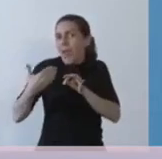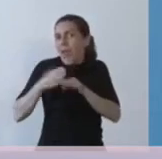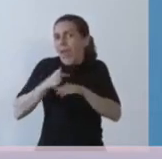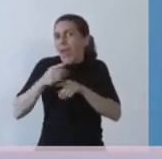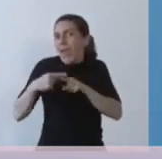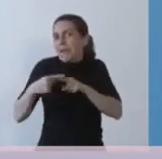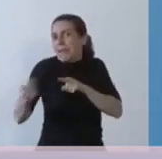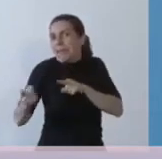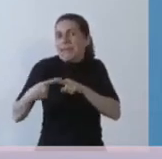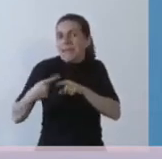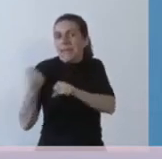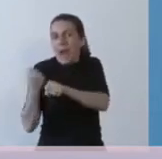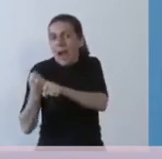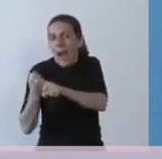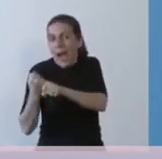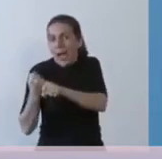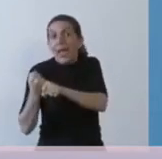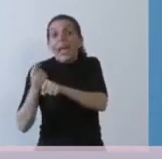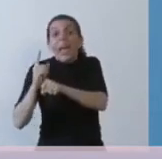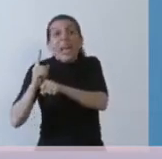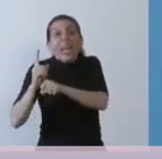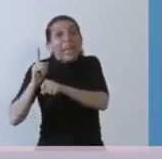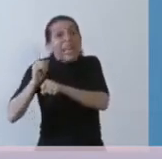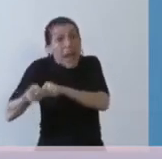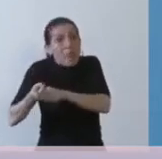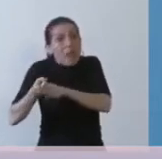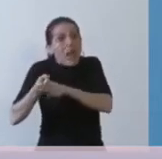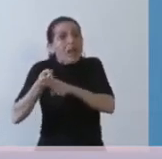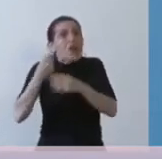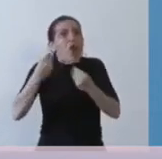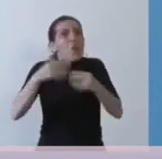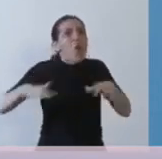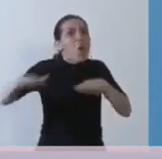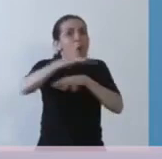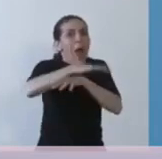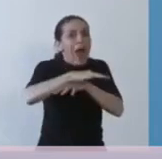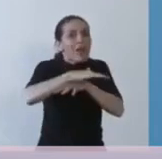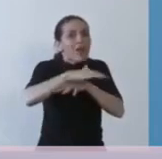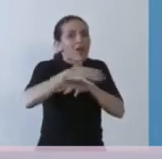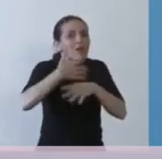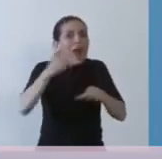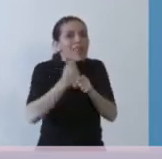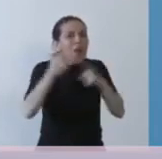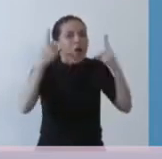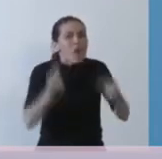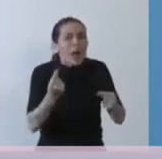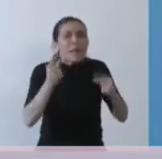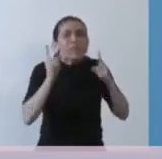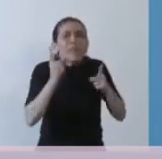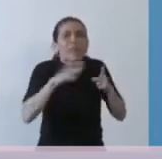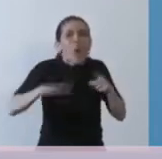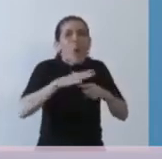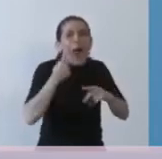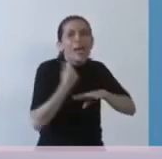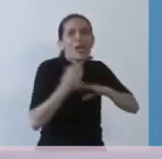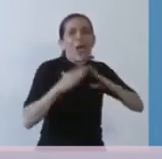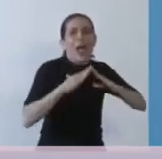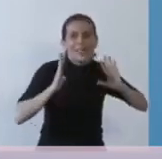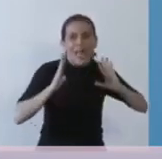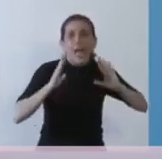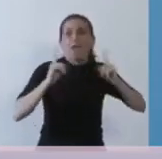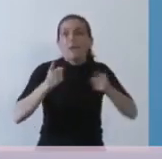haya un multiplicador de la actividad al nivel de los barrios junto al Ministerio de desarrollo